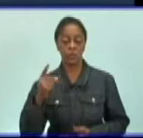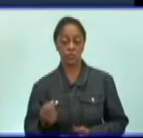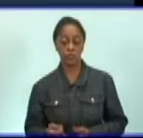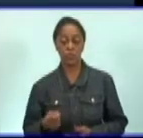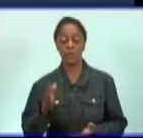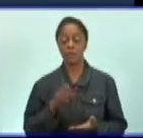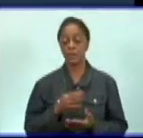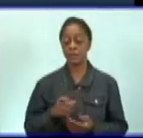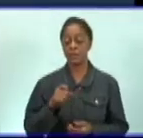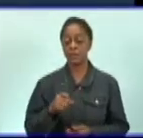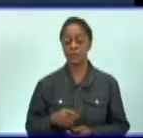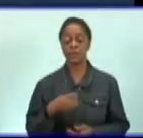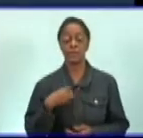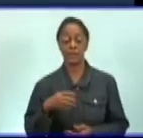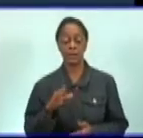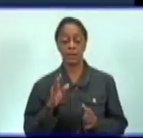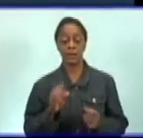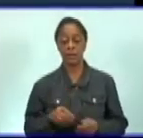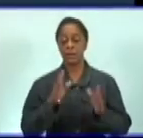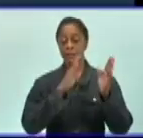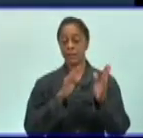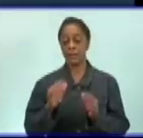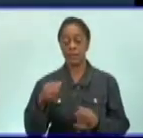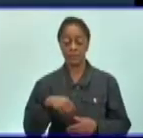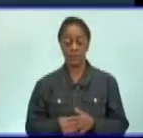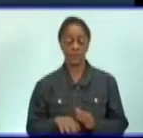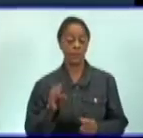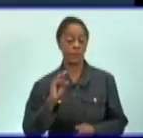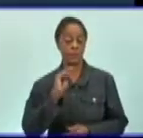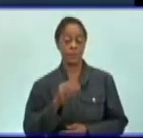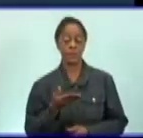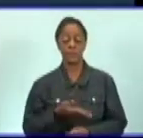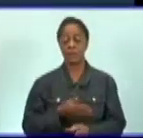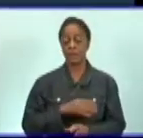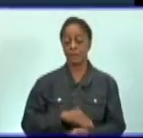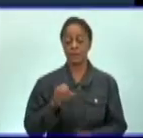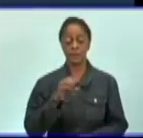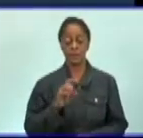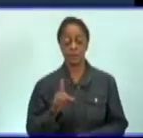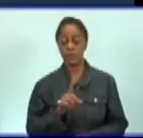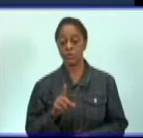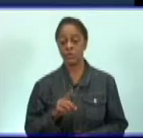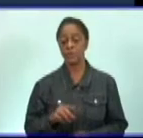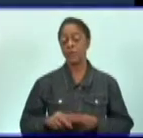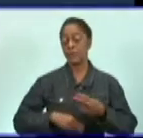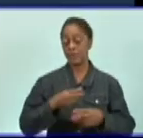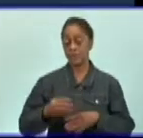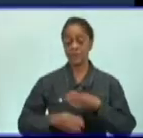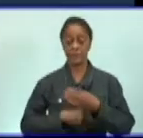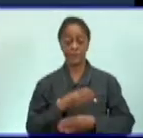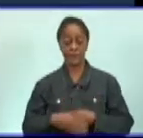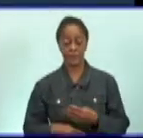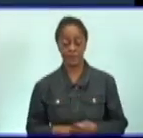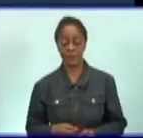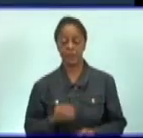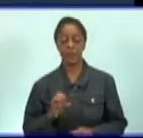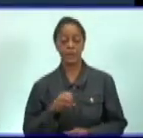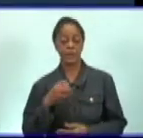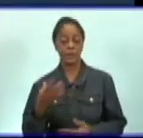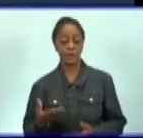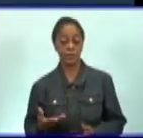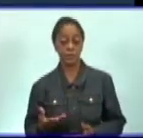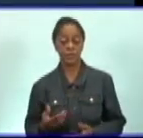libretas quedan en el almacén? Como les dije anteriormente, el objetivo no es resolver el problema. El objetivo